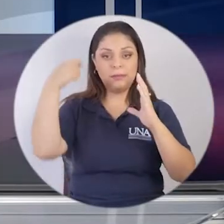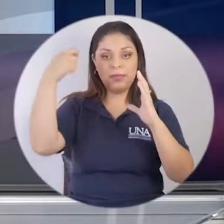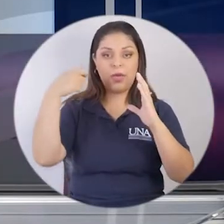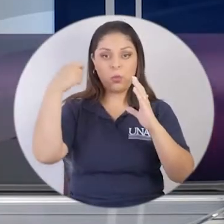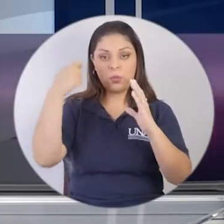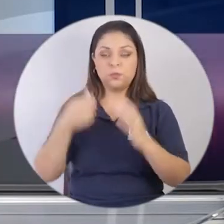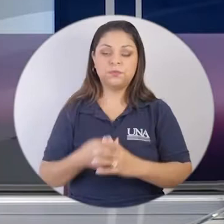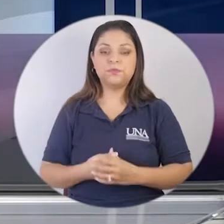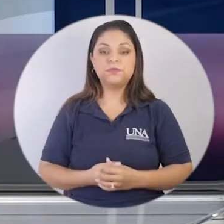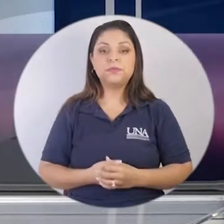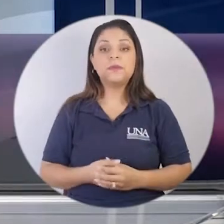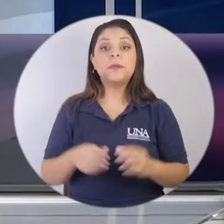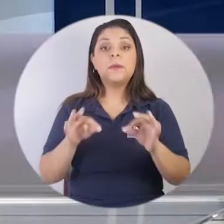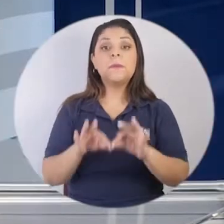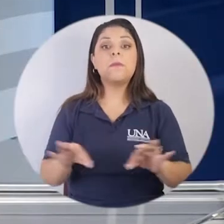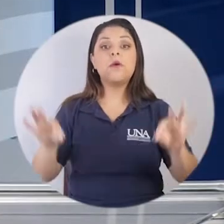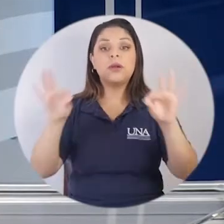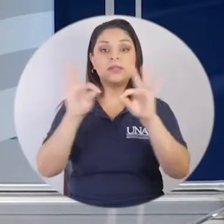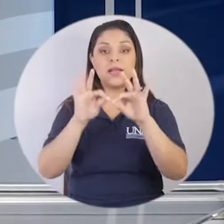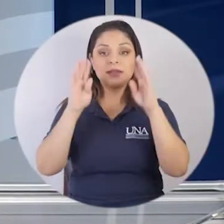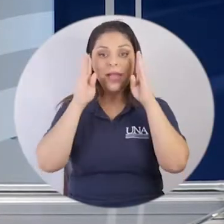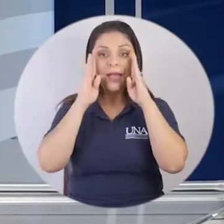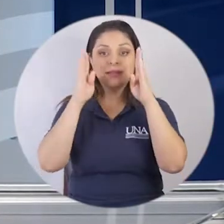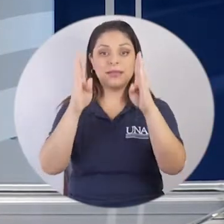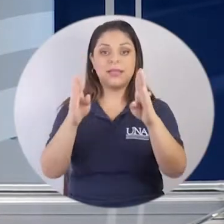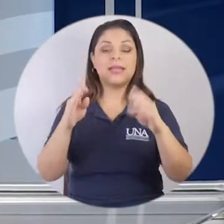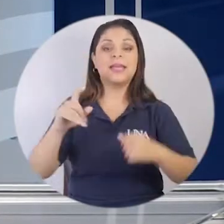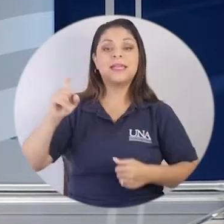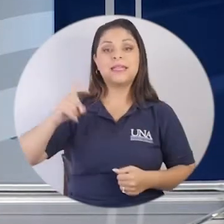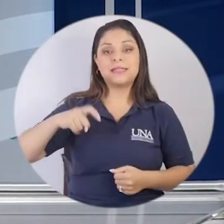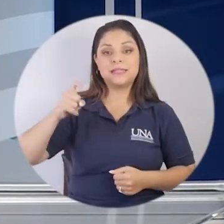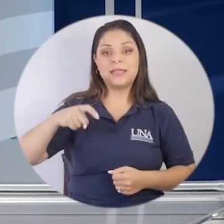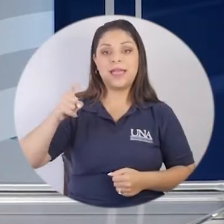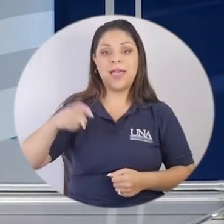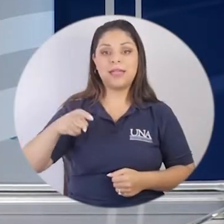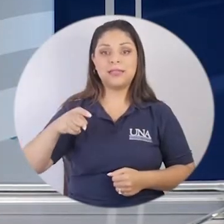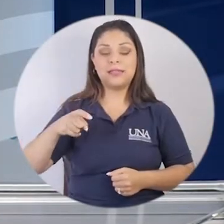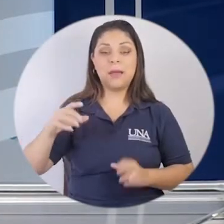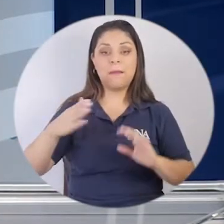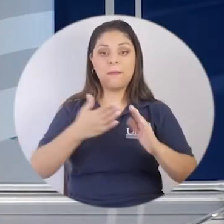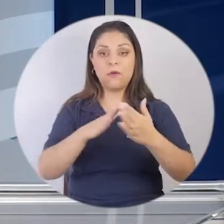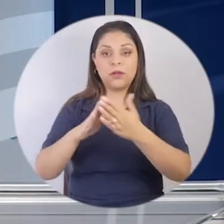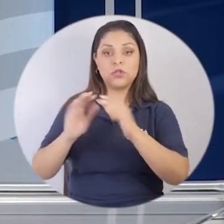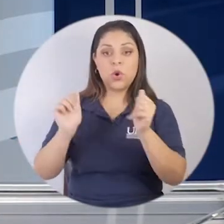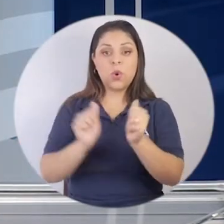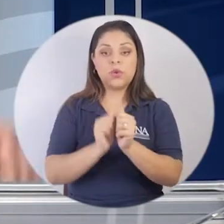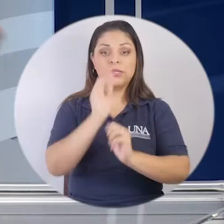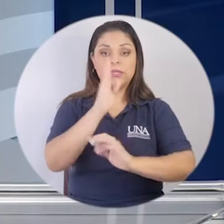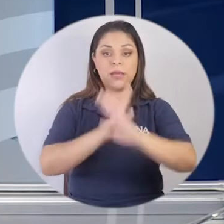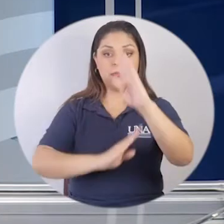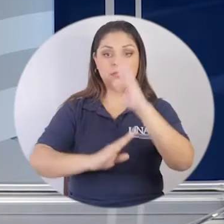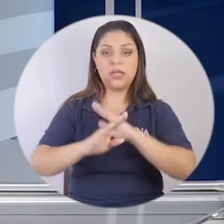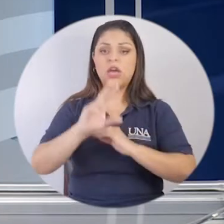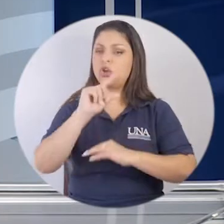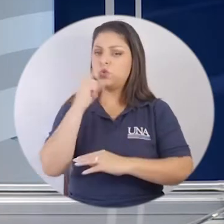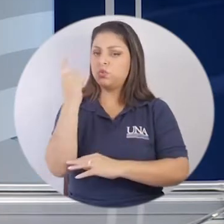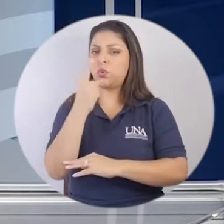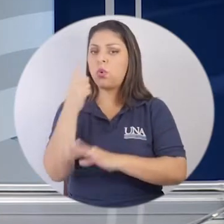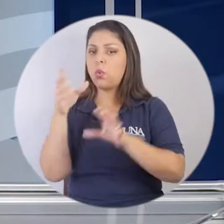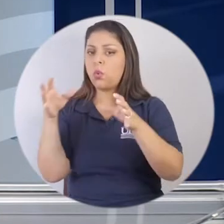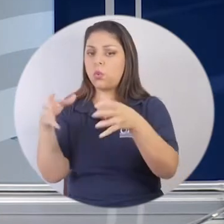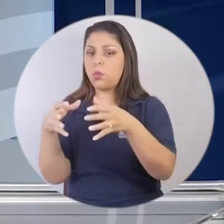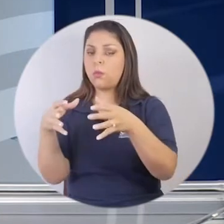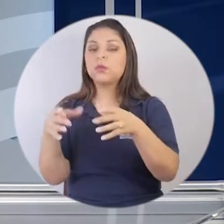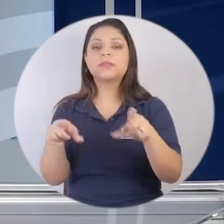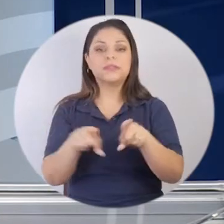video la importancia de atender la necesidad de la población con alguna discapacidad, no solo desde el punto de vista grupal,